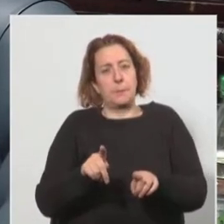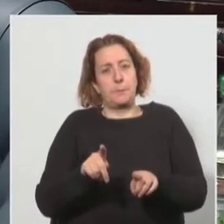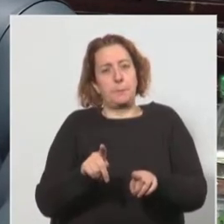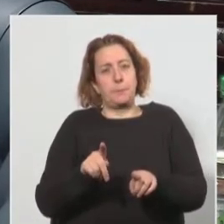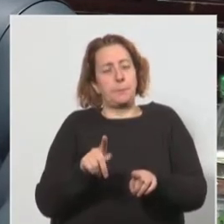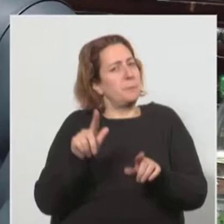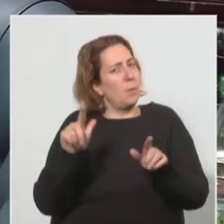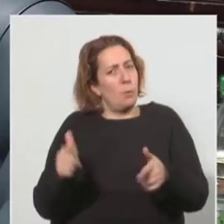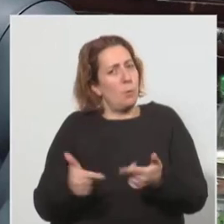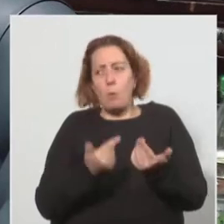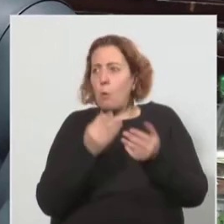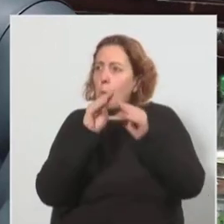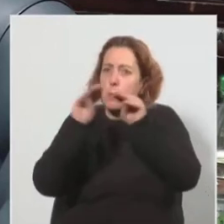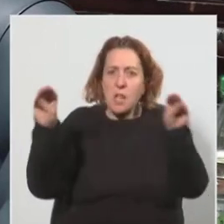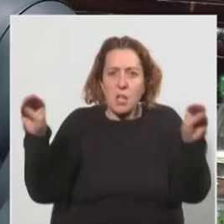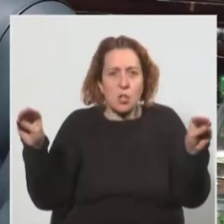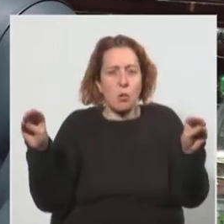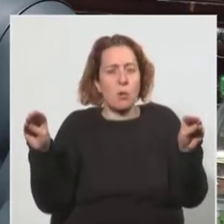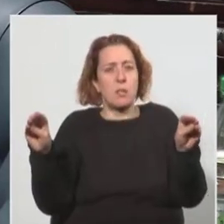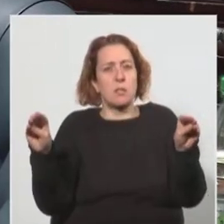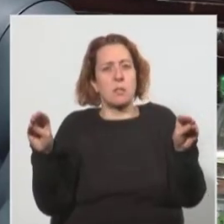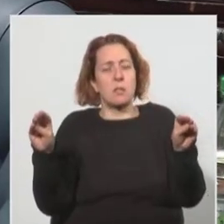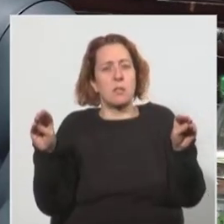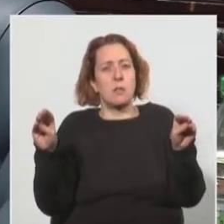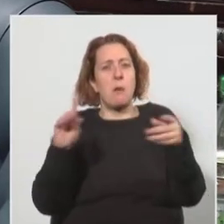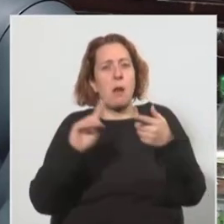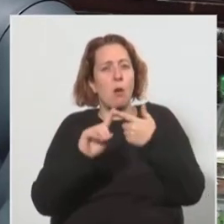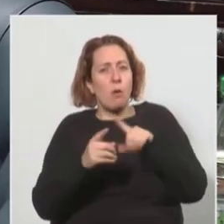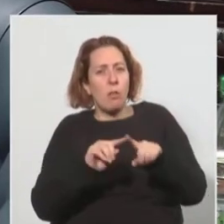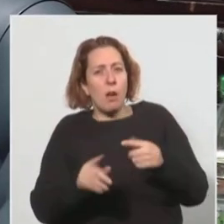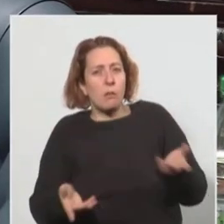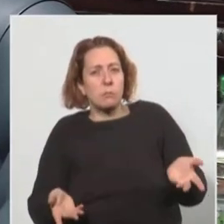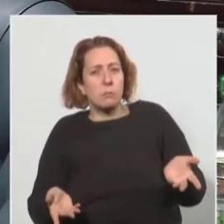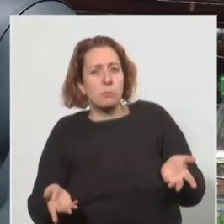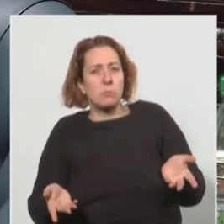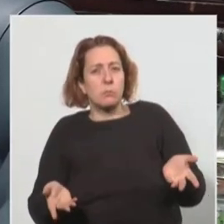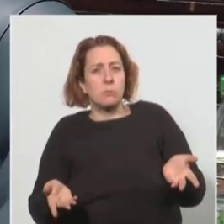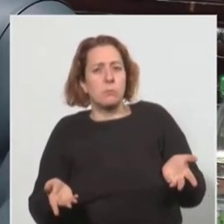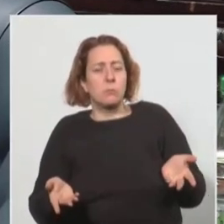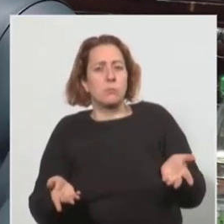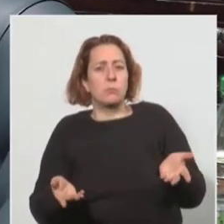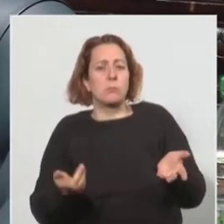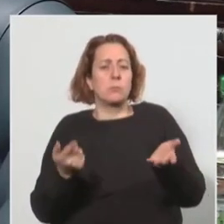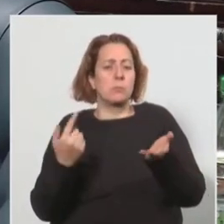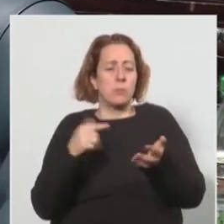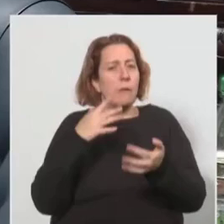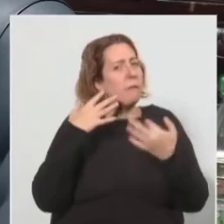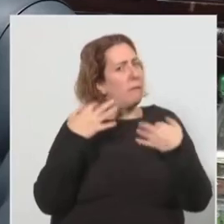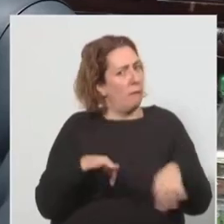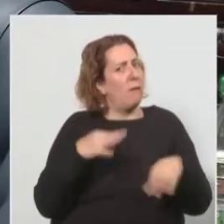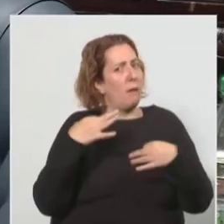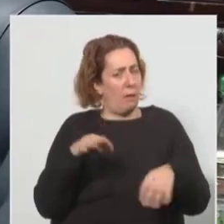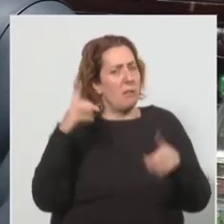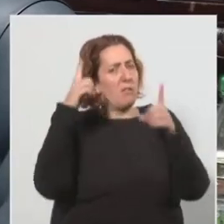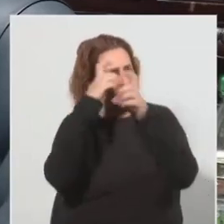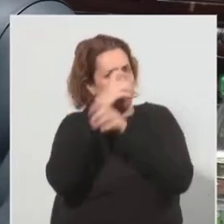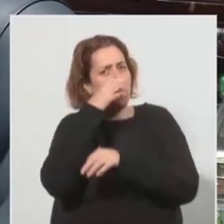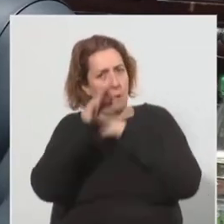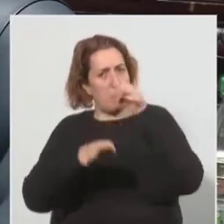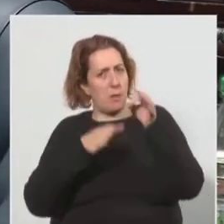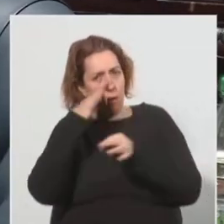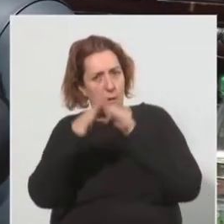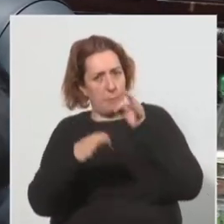¿no hubo comunicaciones para coordinar? Es realmente difícil de